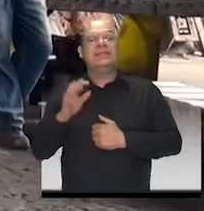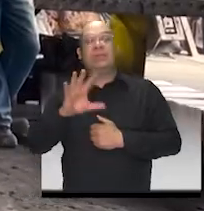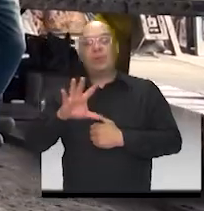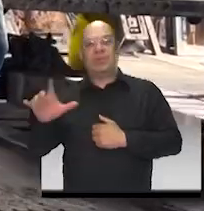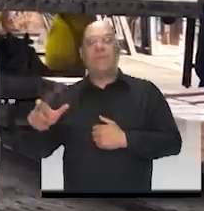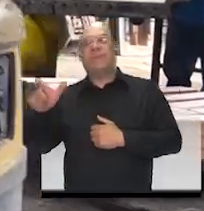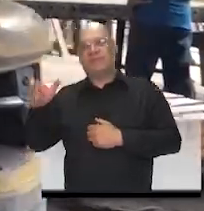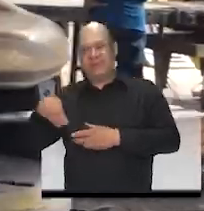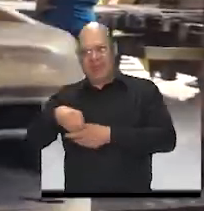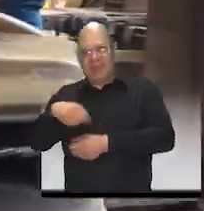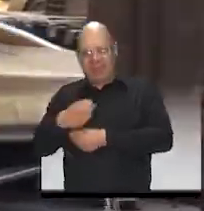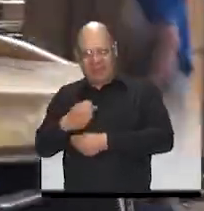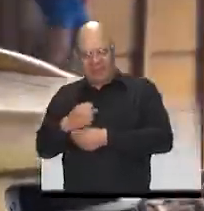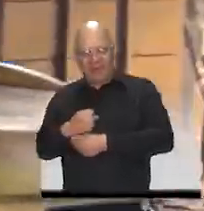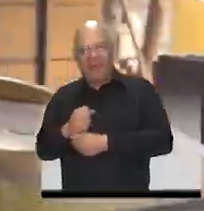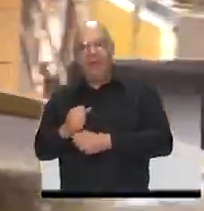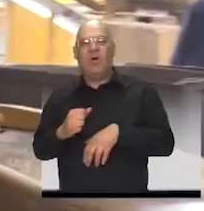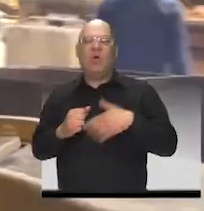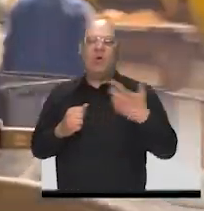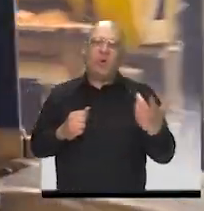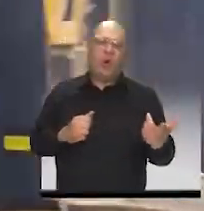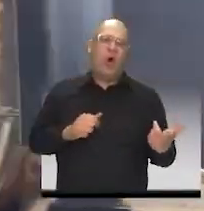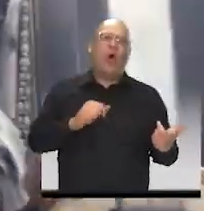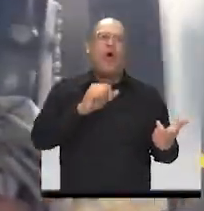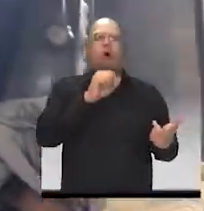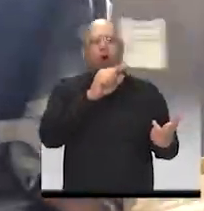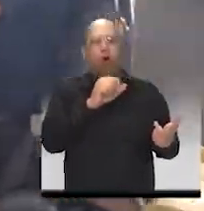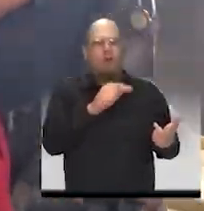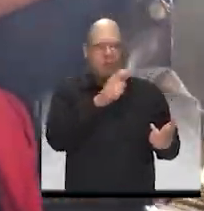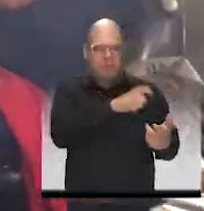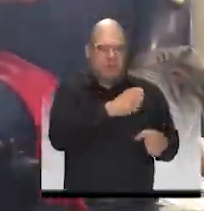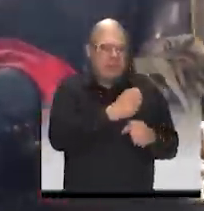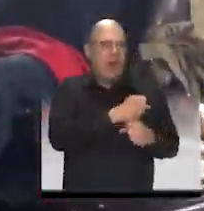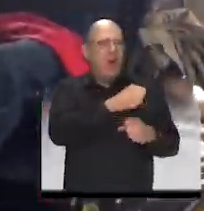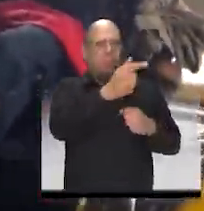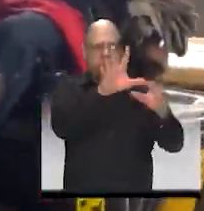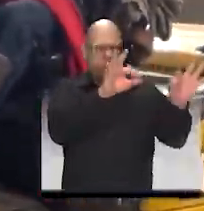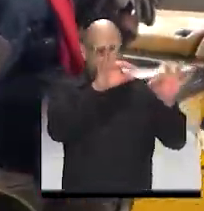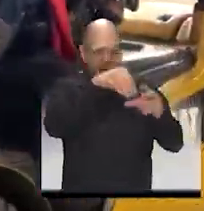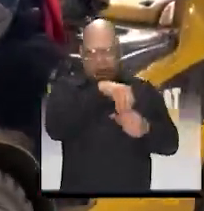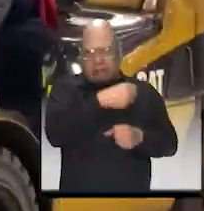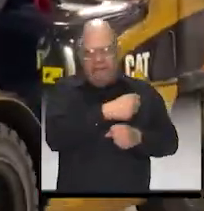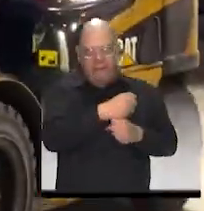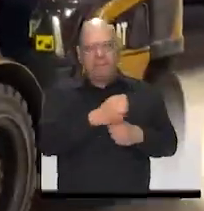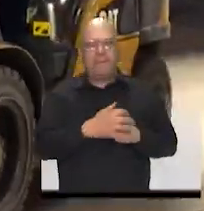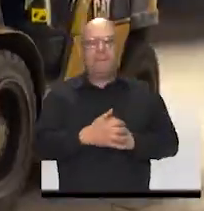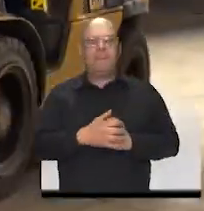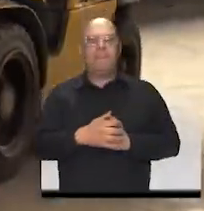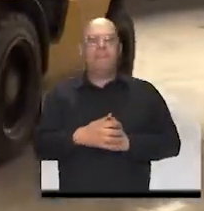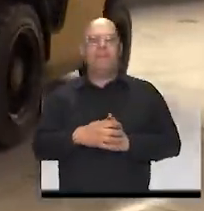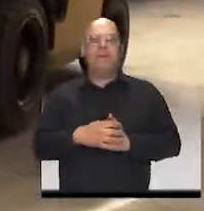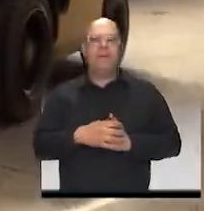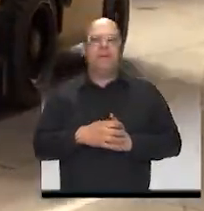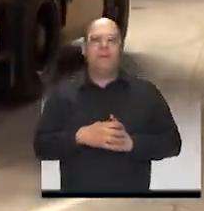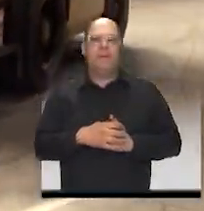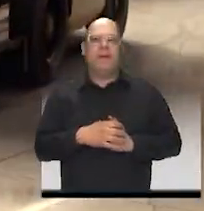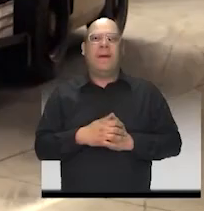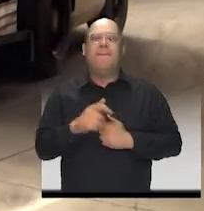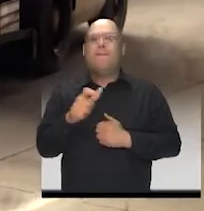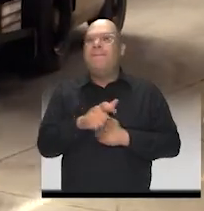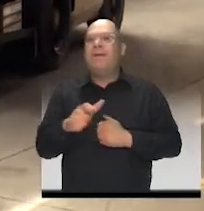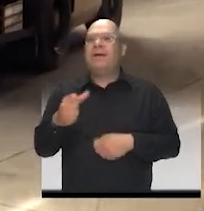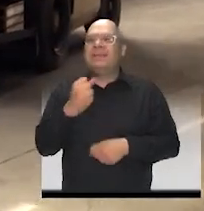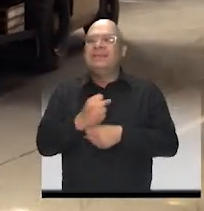empleos directos y unos 11 empleos indirectos. Y preferimos los trabajadores